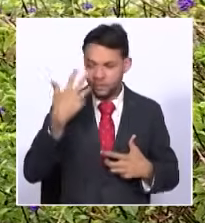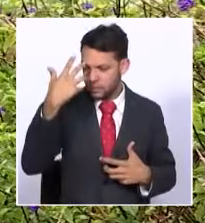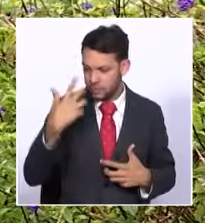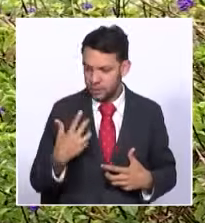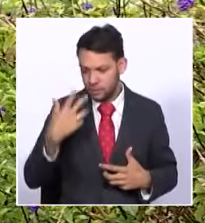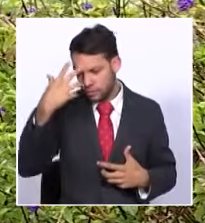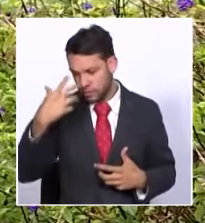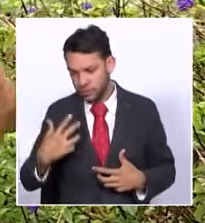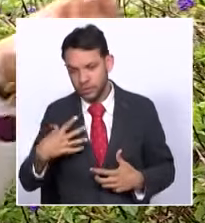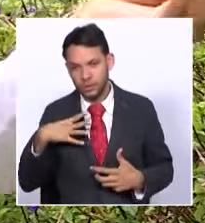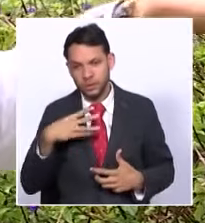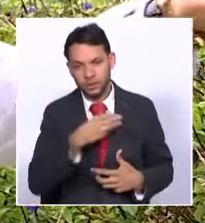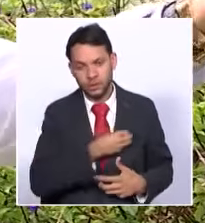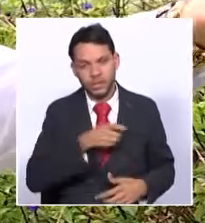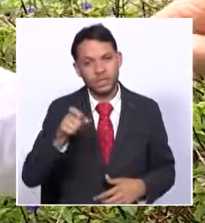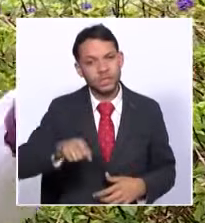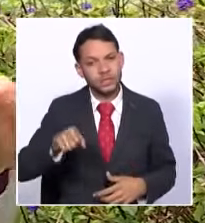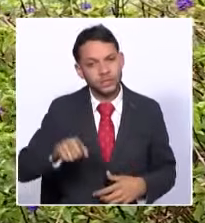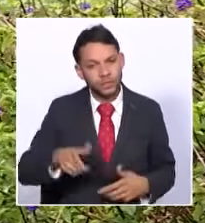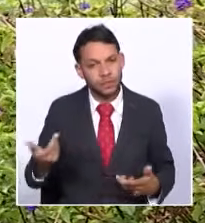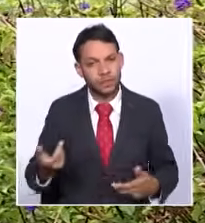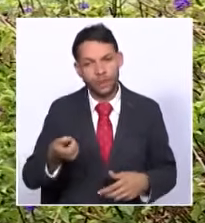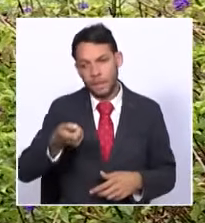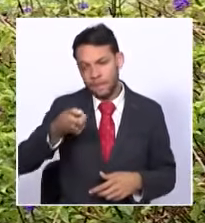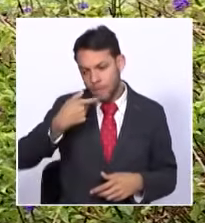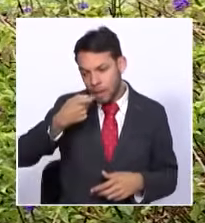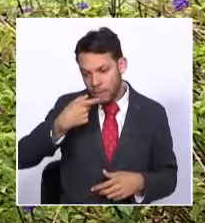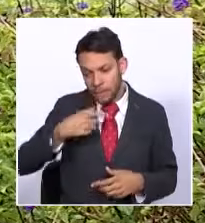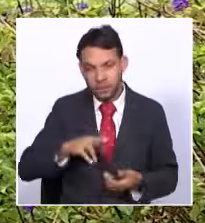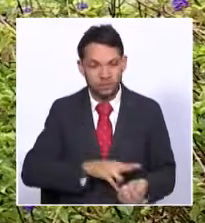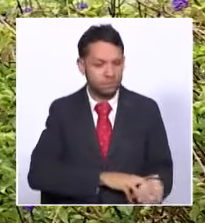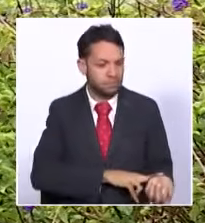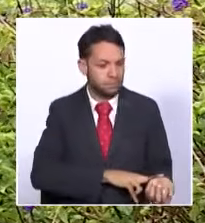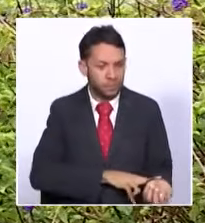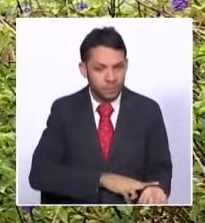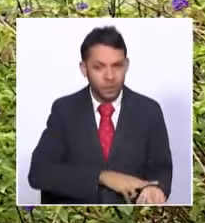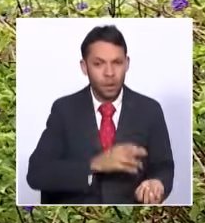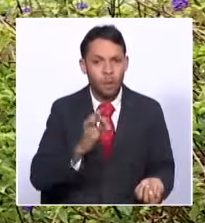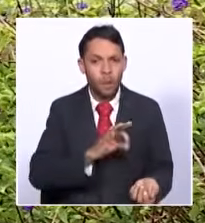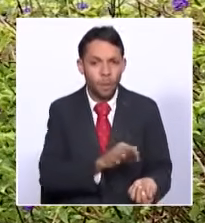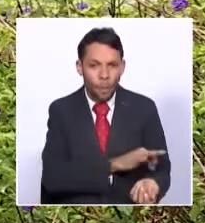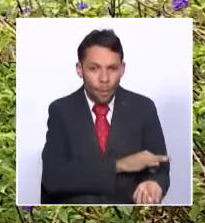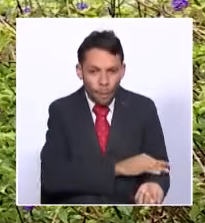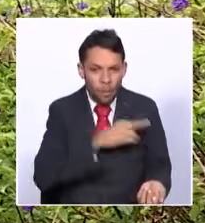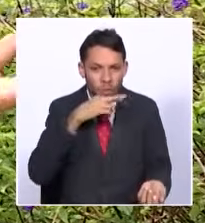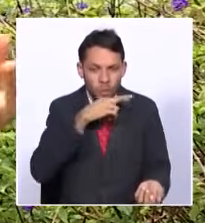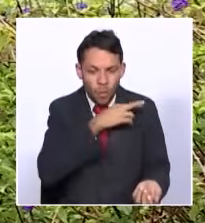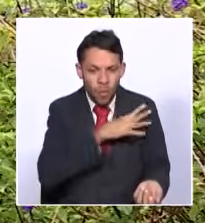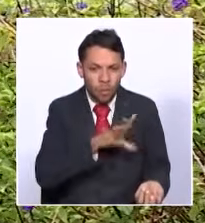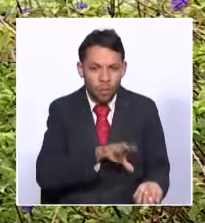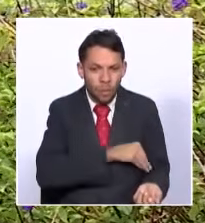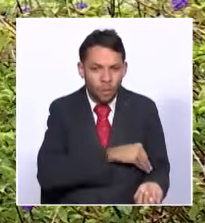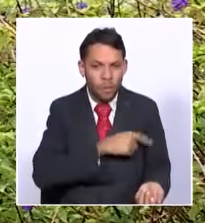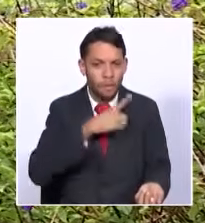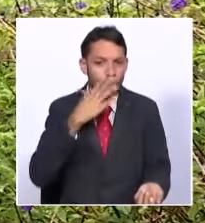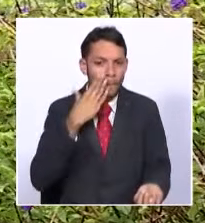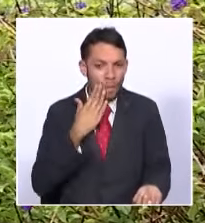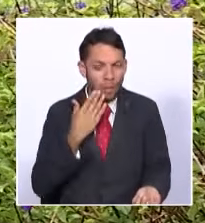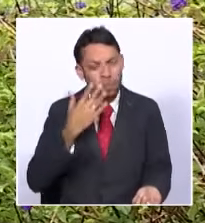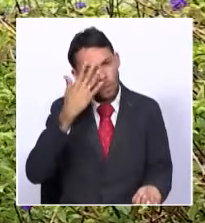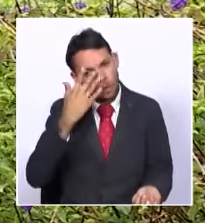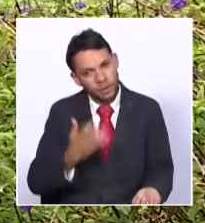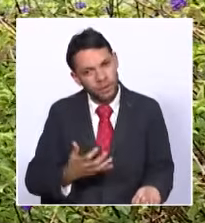necesitamos tenerlo. No es ir a comprar una pastica para la anemia, es porque tengo la anemia. Y así todas las